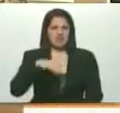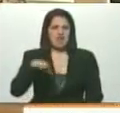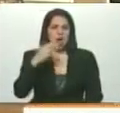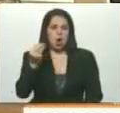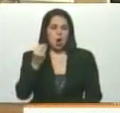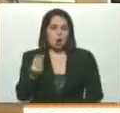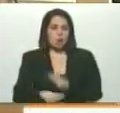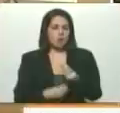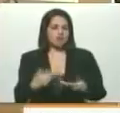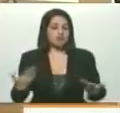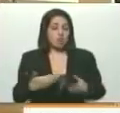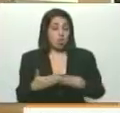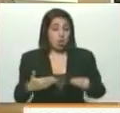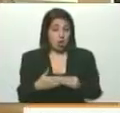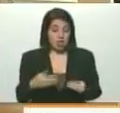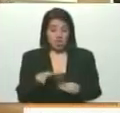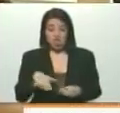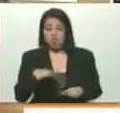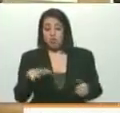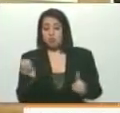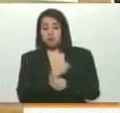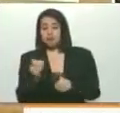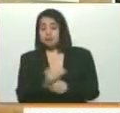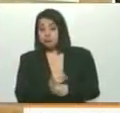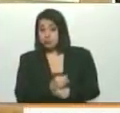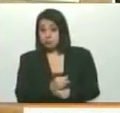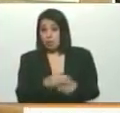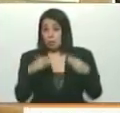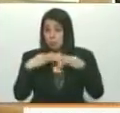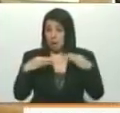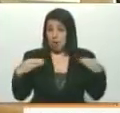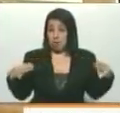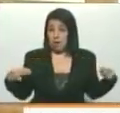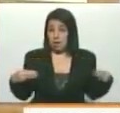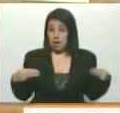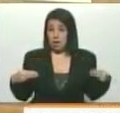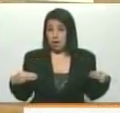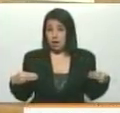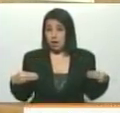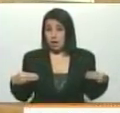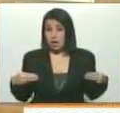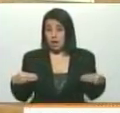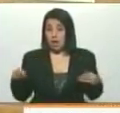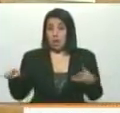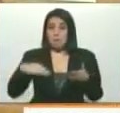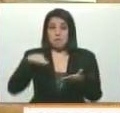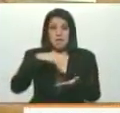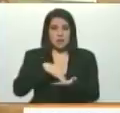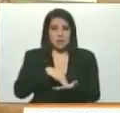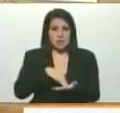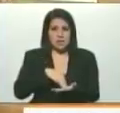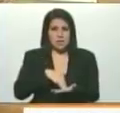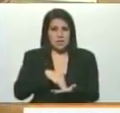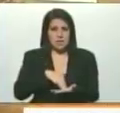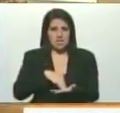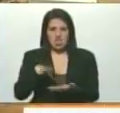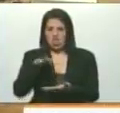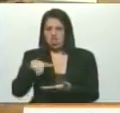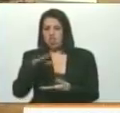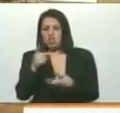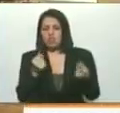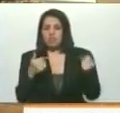donde sea con los dólares lo que tiene en panamá lo que tiene en miami cómo obtuvo esos